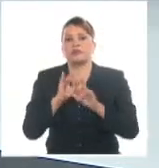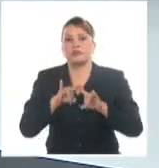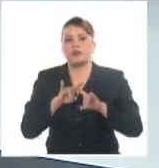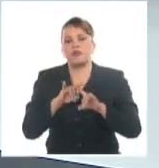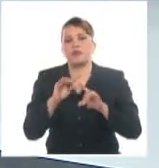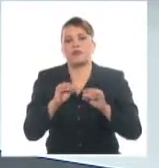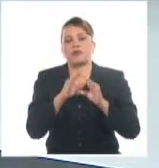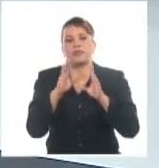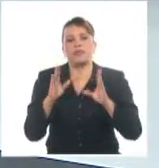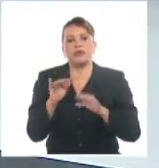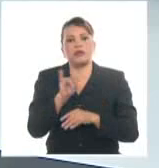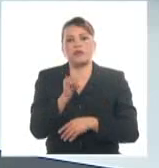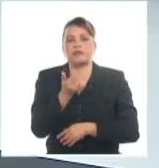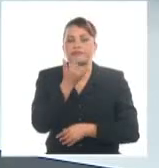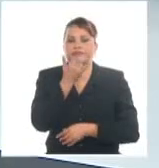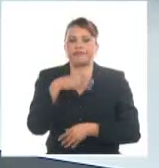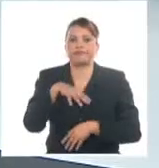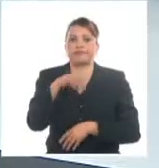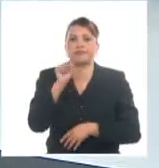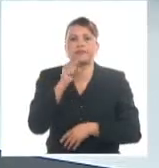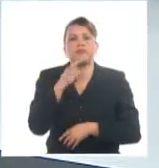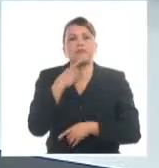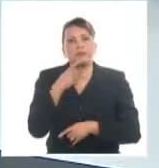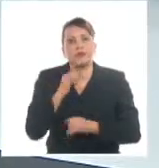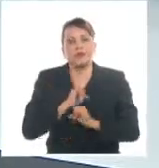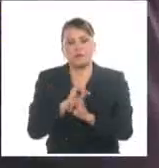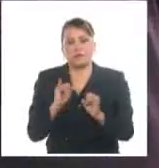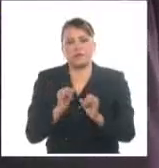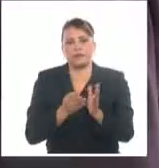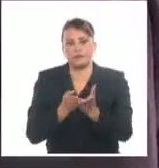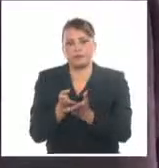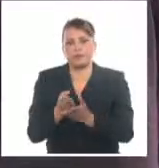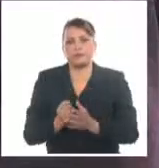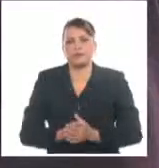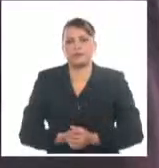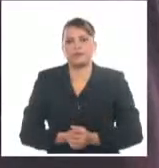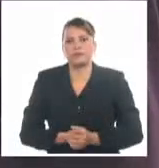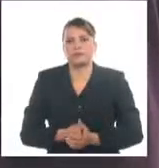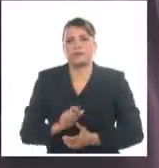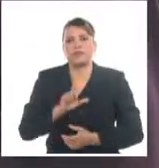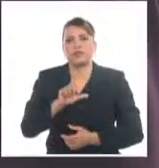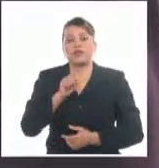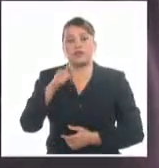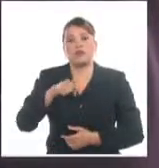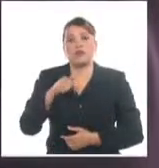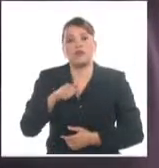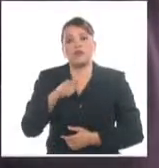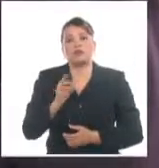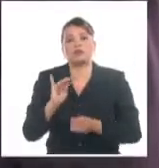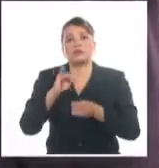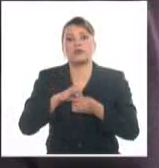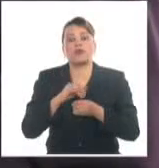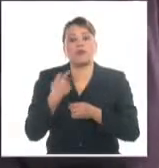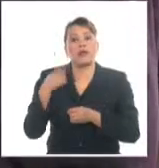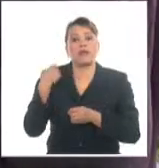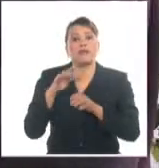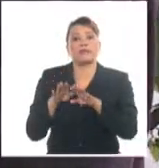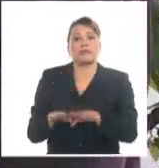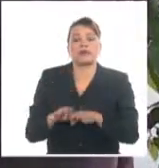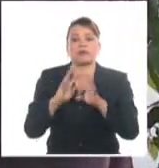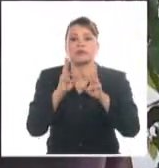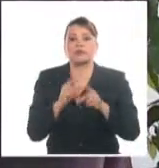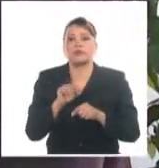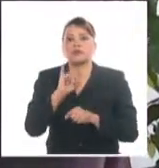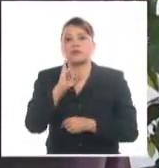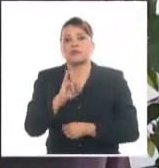se pronostican afectaciones. Más detalles en el siguiente reporte. Mira, el lunes hoy se nos incorporó, que ayer estaba fuera de servicio, la unidad número 6 de